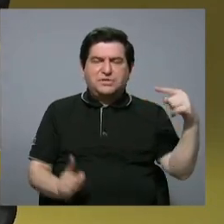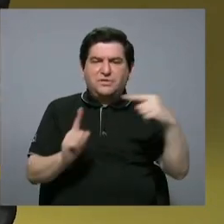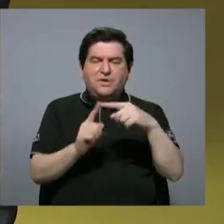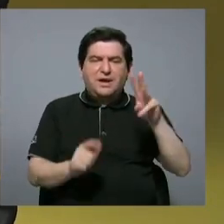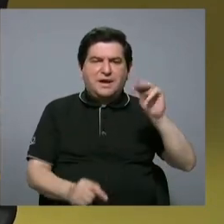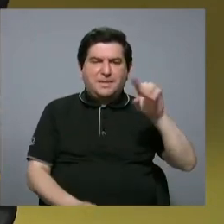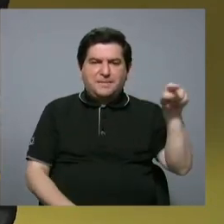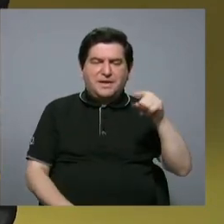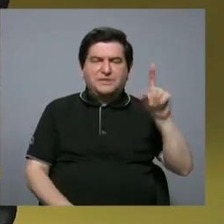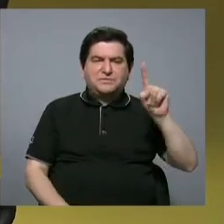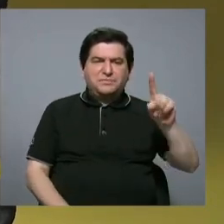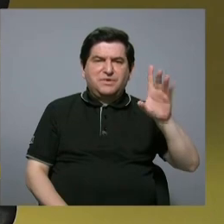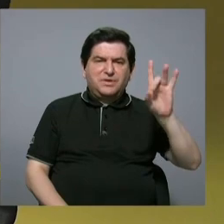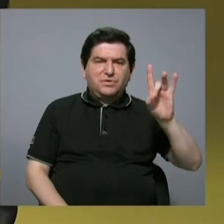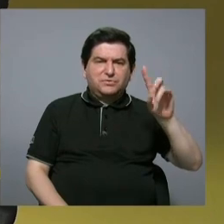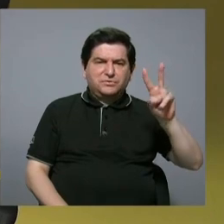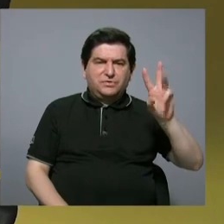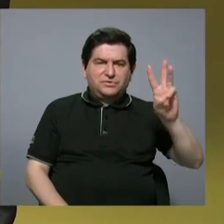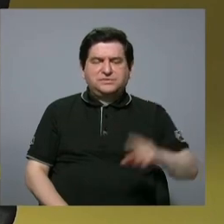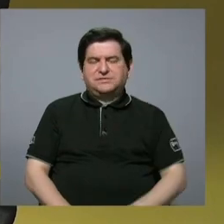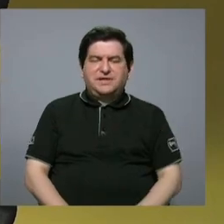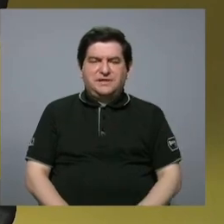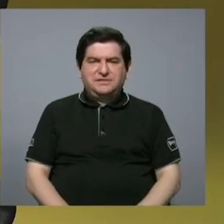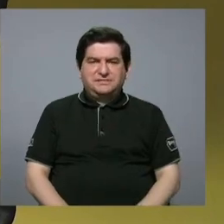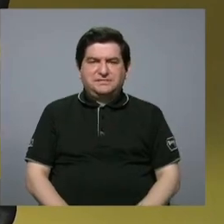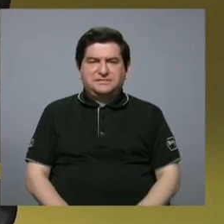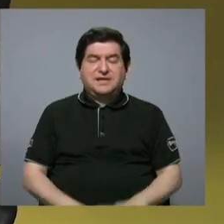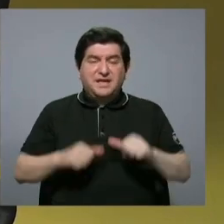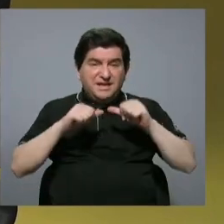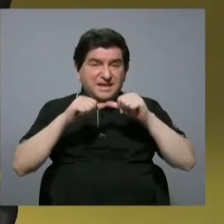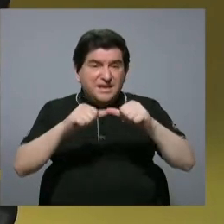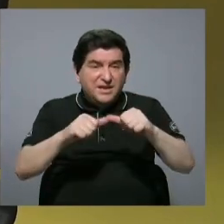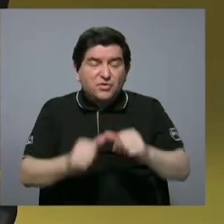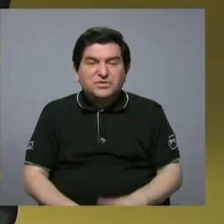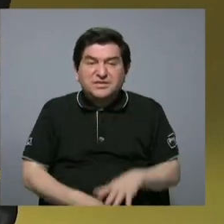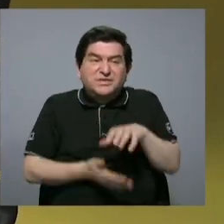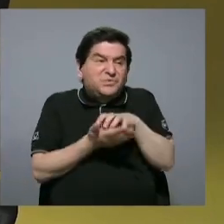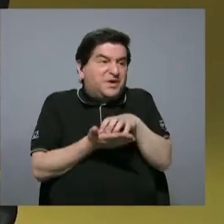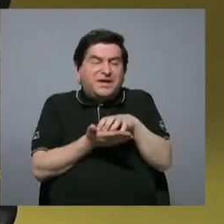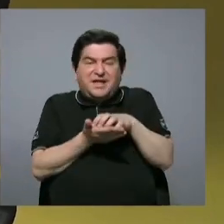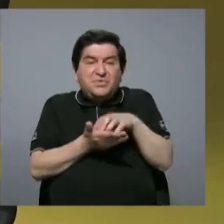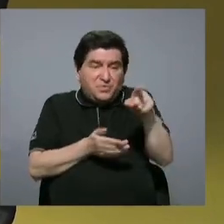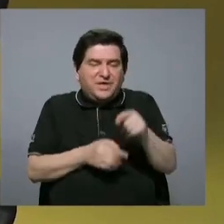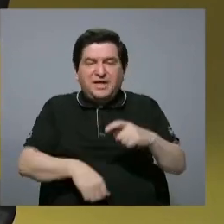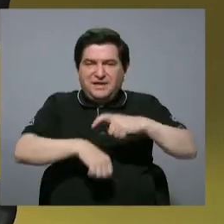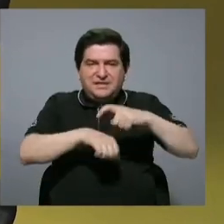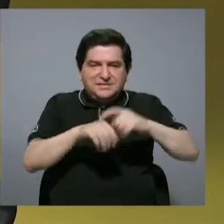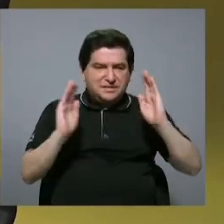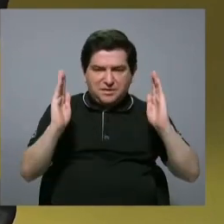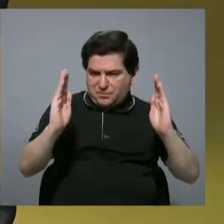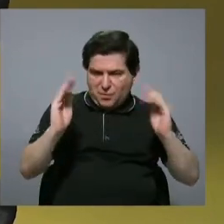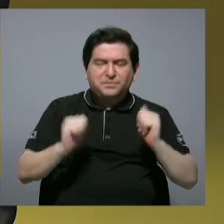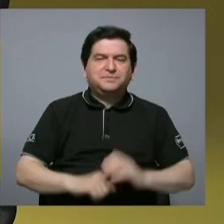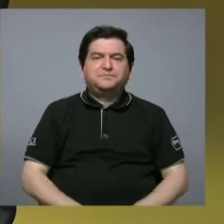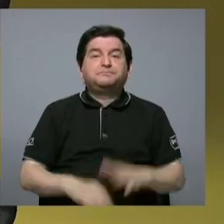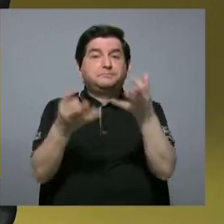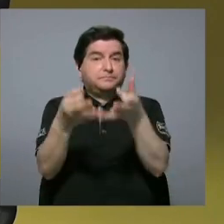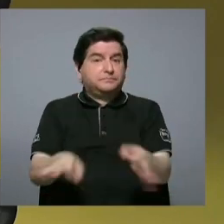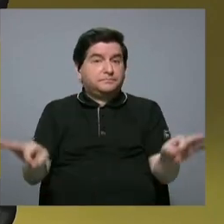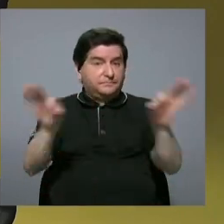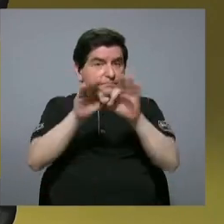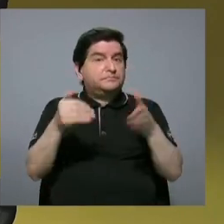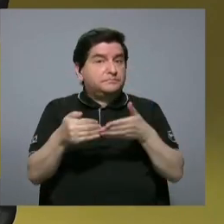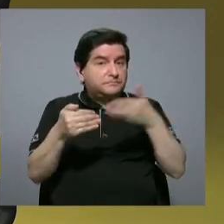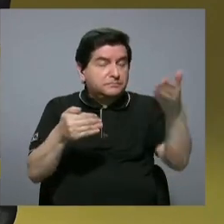todavía, el Senado lo sanciona hasta en marzo, todavía sigue la incertidumbre. Ahora, entonces hay cosas muy importantes,